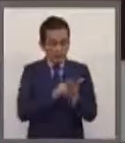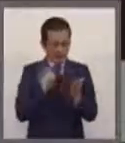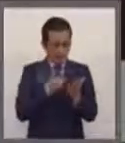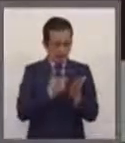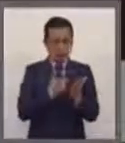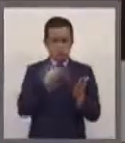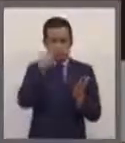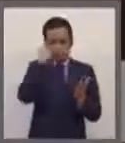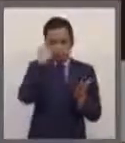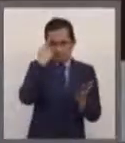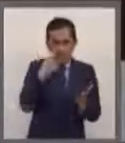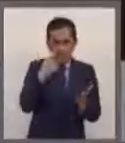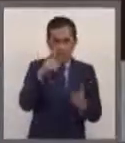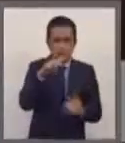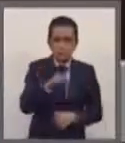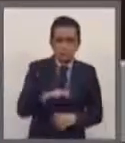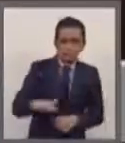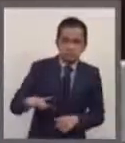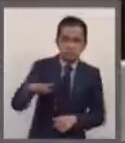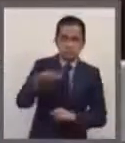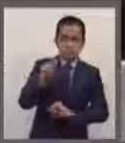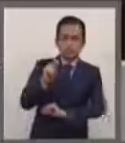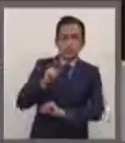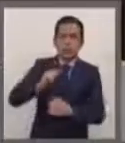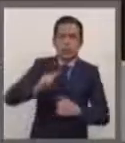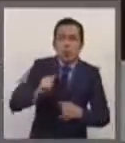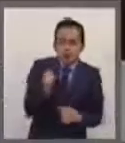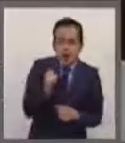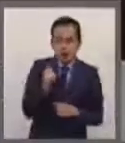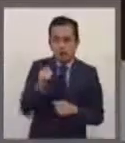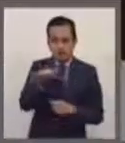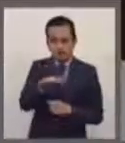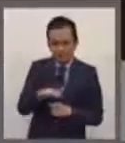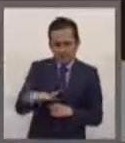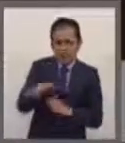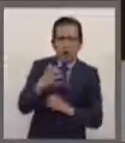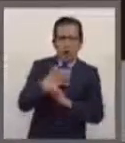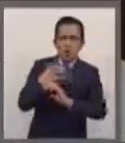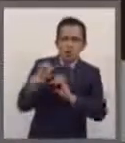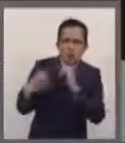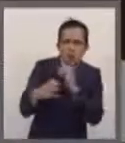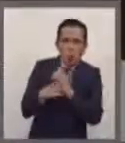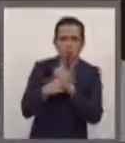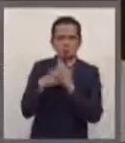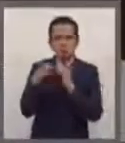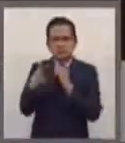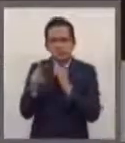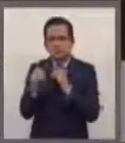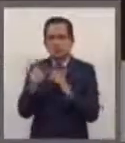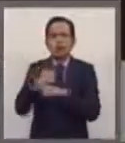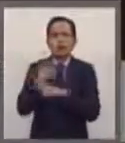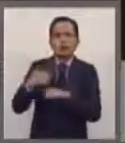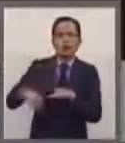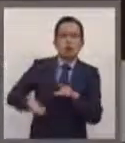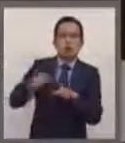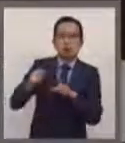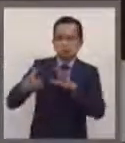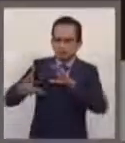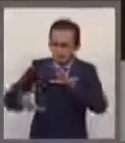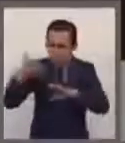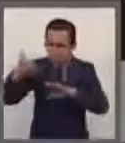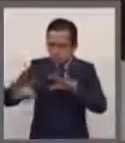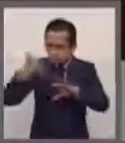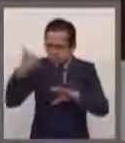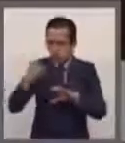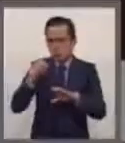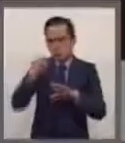la evacuación o almacenamiento de desechos u otros materiales que resulten directamente de la exploración, explotación